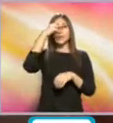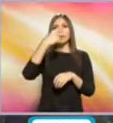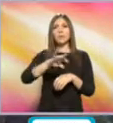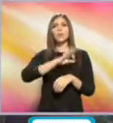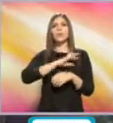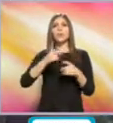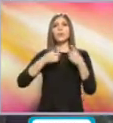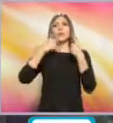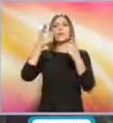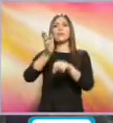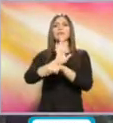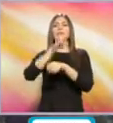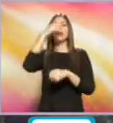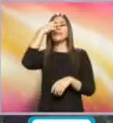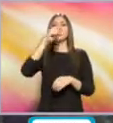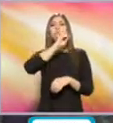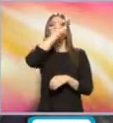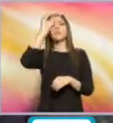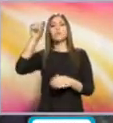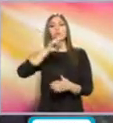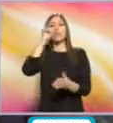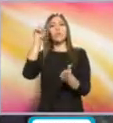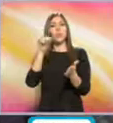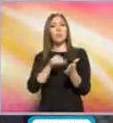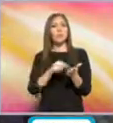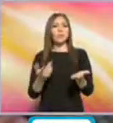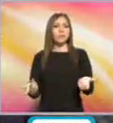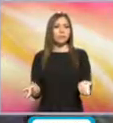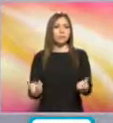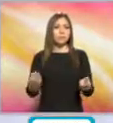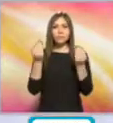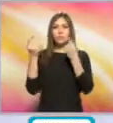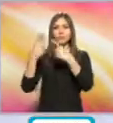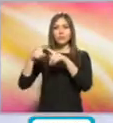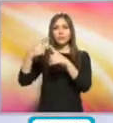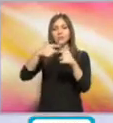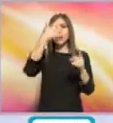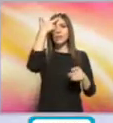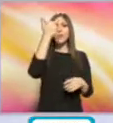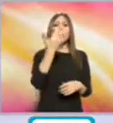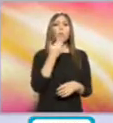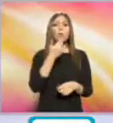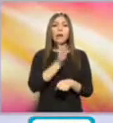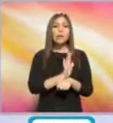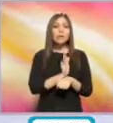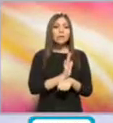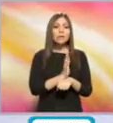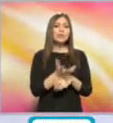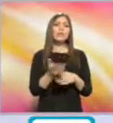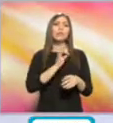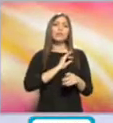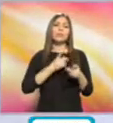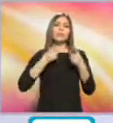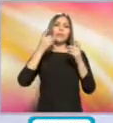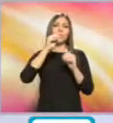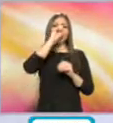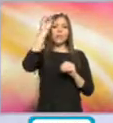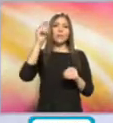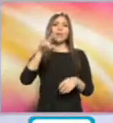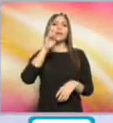llevar el cine mexicano a lugares donde por un montón de razones no llegan. Sí. Entonces, bueno, pues acérquense